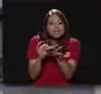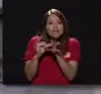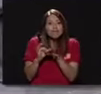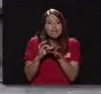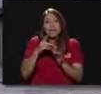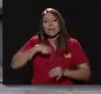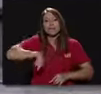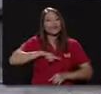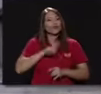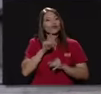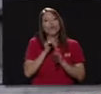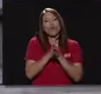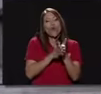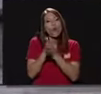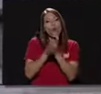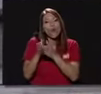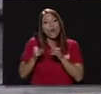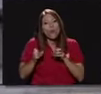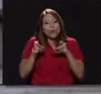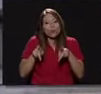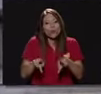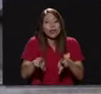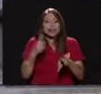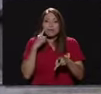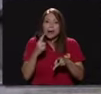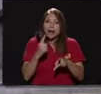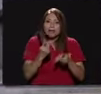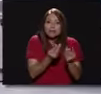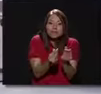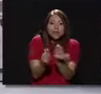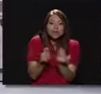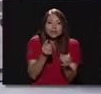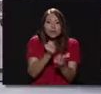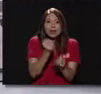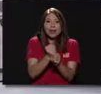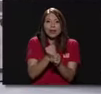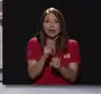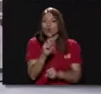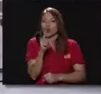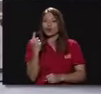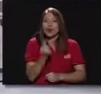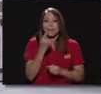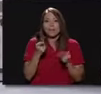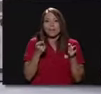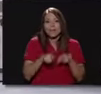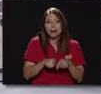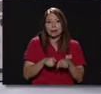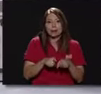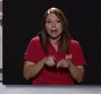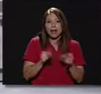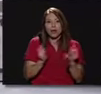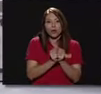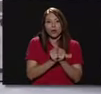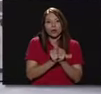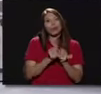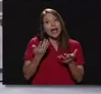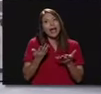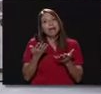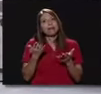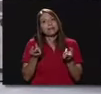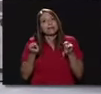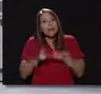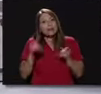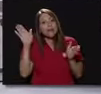estamos desaprovechando muchísimas oportunidades de generación de producción y empleo, y no solo pasa, es más, pasa menos con las empresas de zona